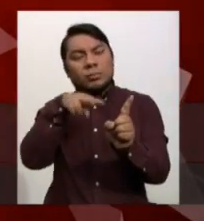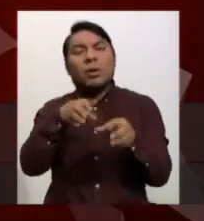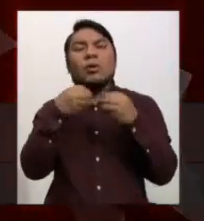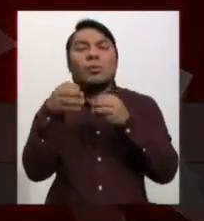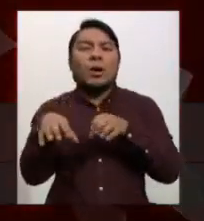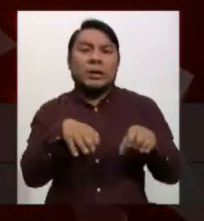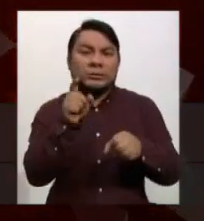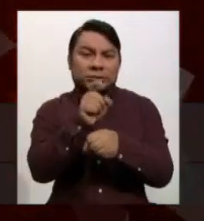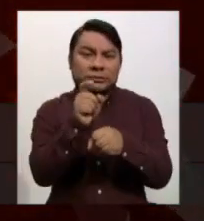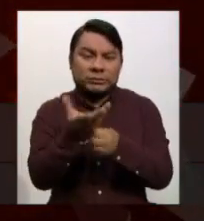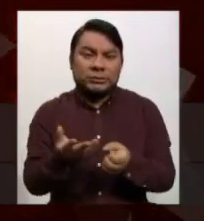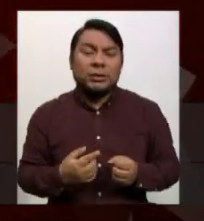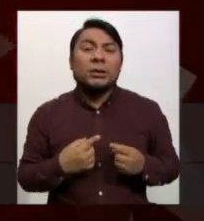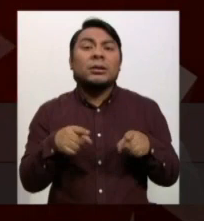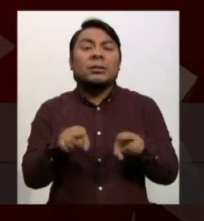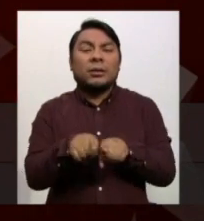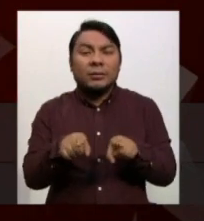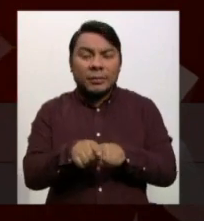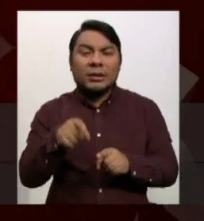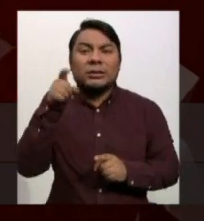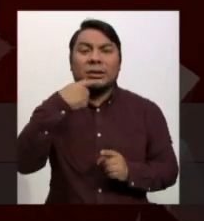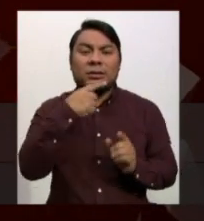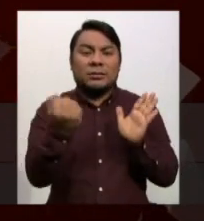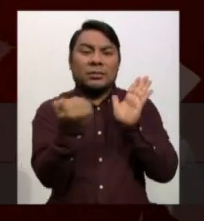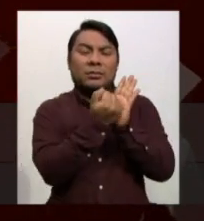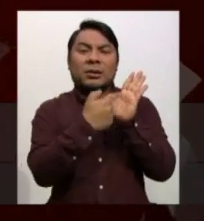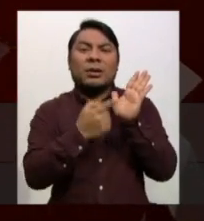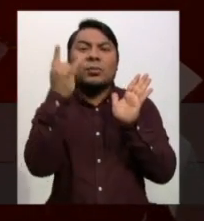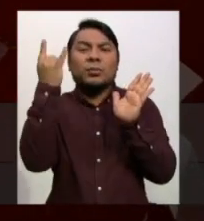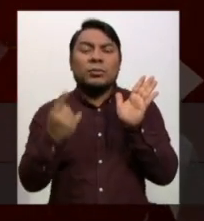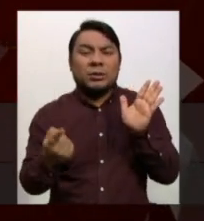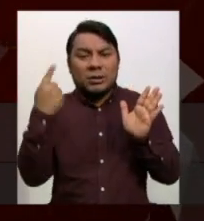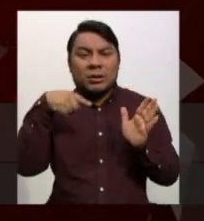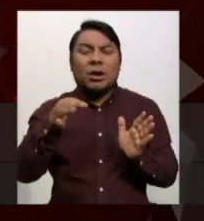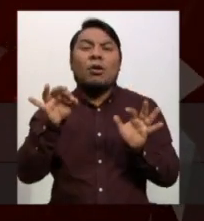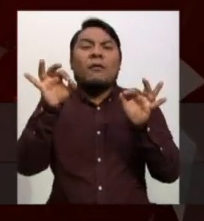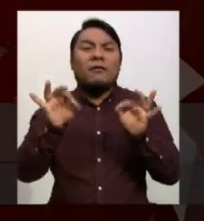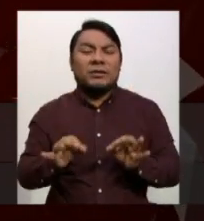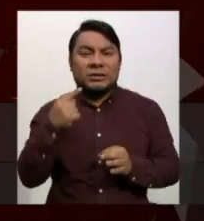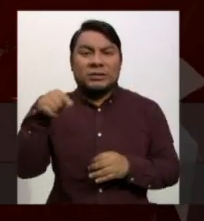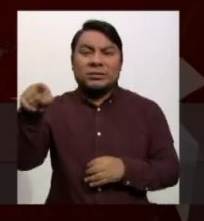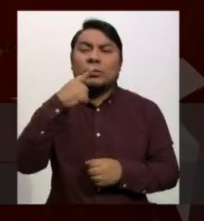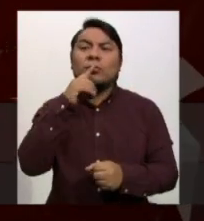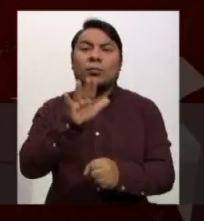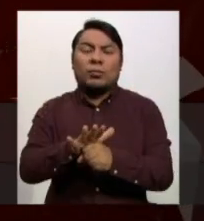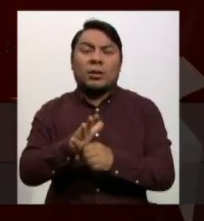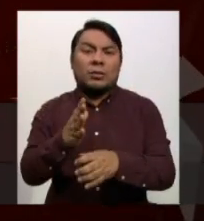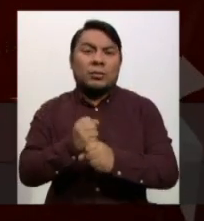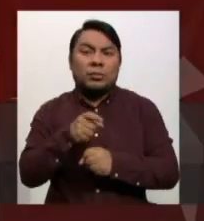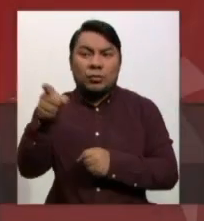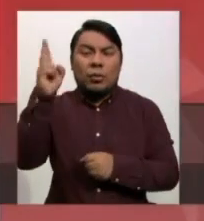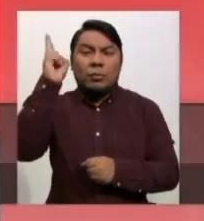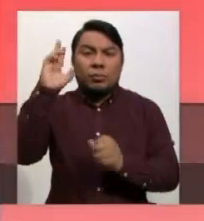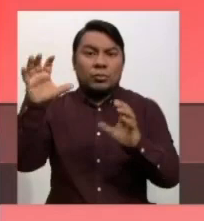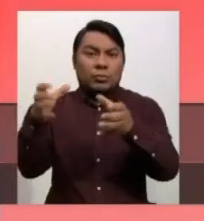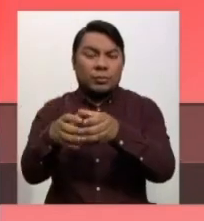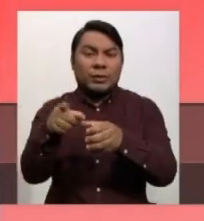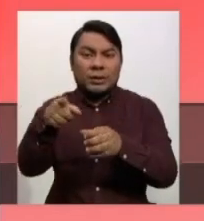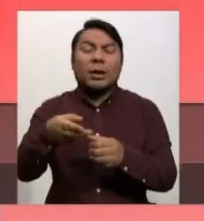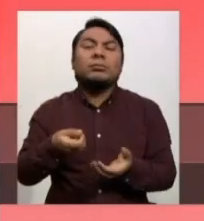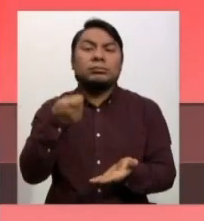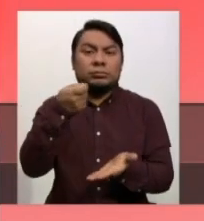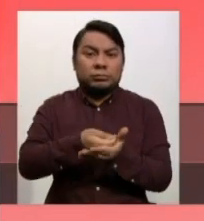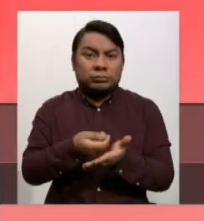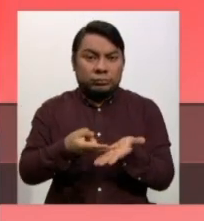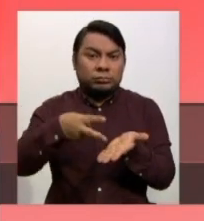la publicación del decreto de urgencia por parte del Ejecutivo que hace oficial los compromisos asumidos con los maestros, como el incremento del